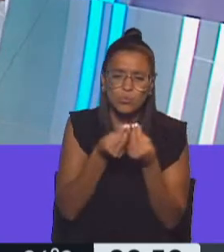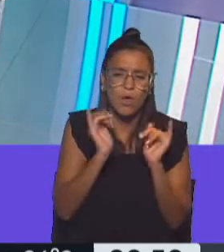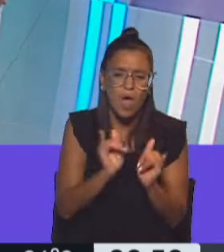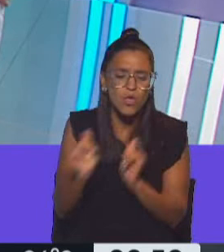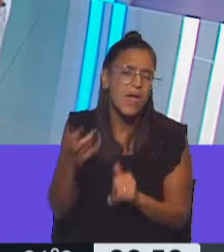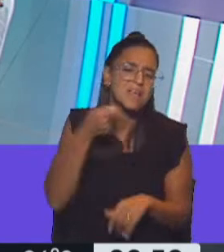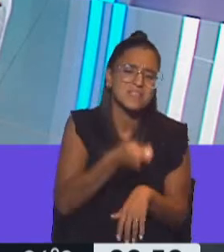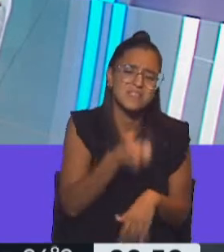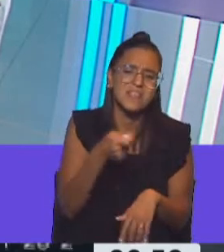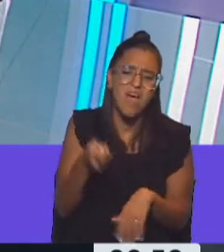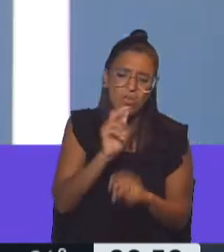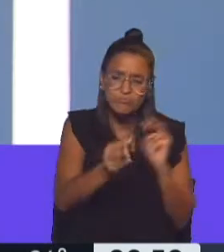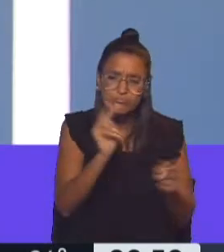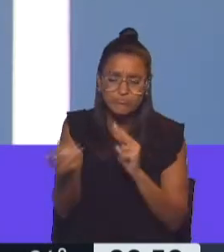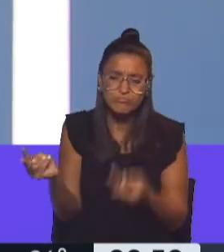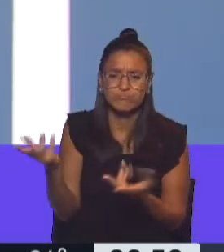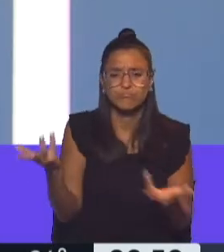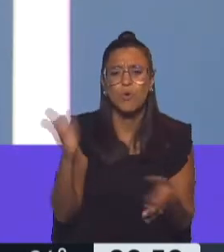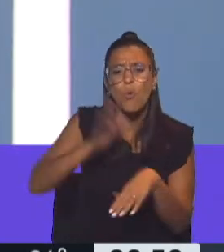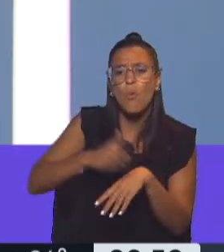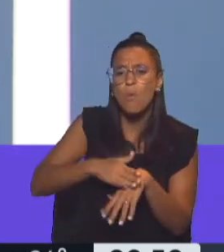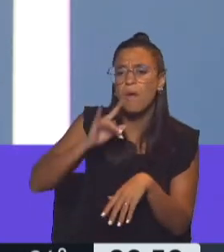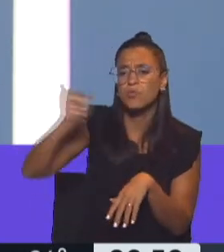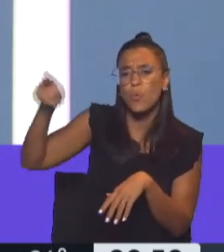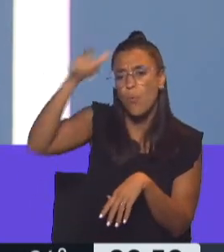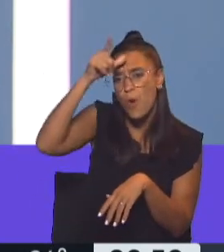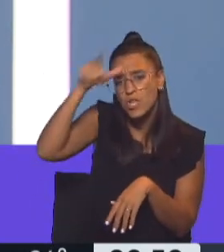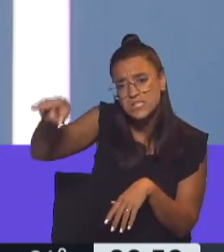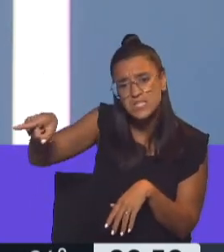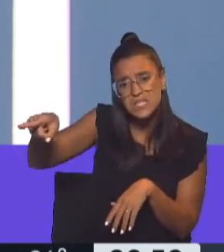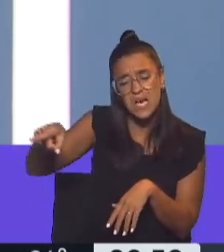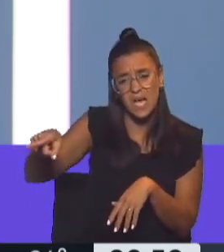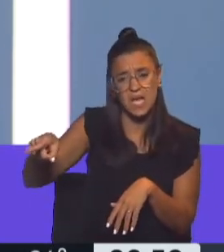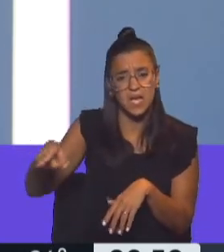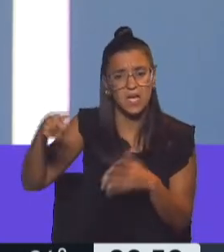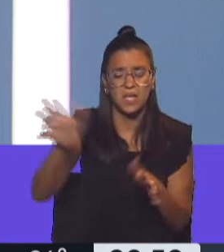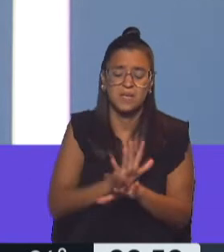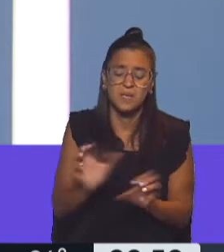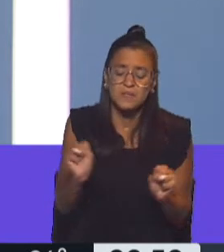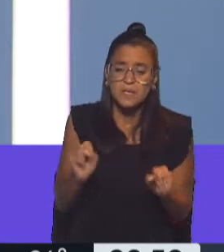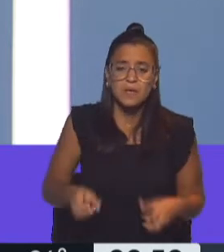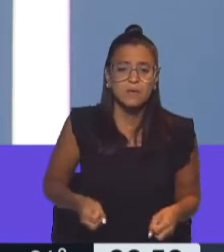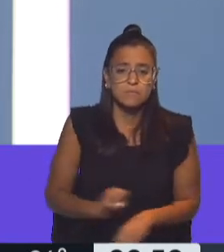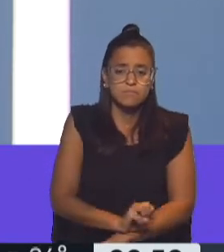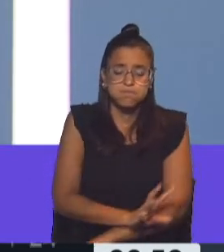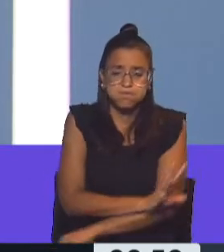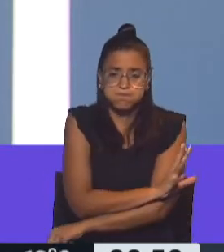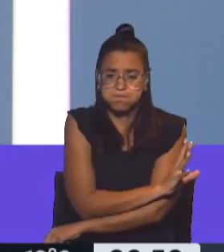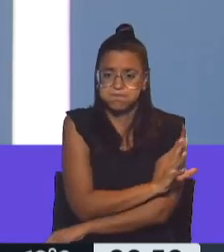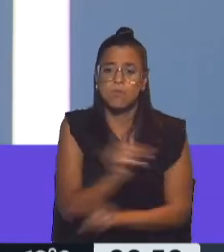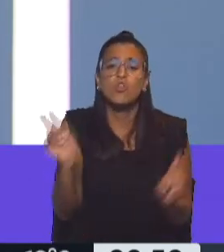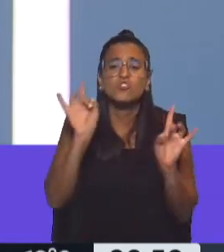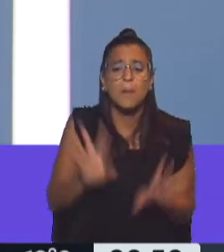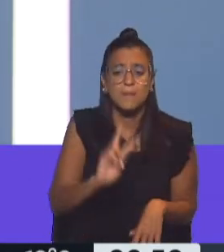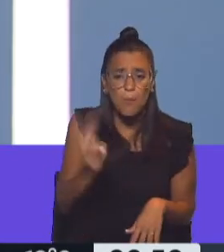asesinados en manos de fuerzas de seguridad te recorre un frío imposible no sólo por la